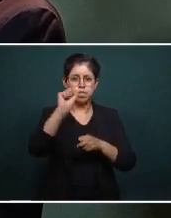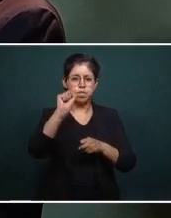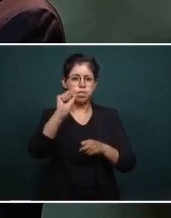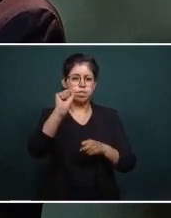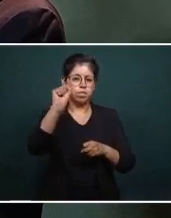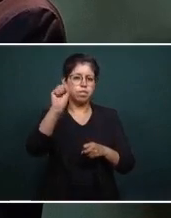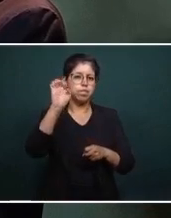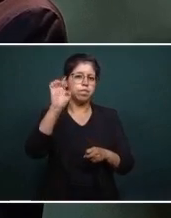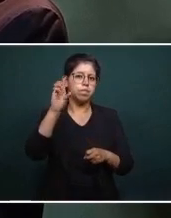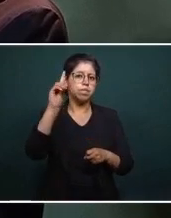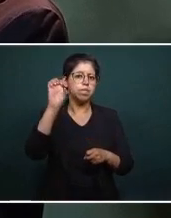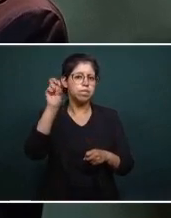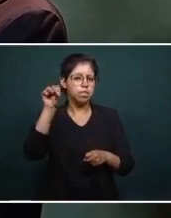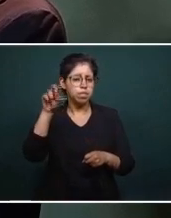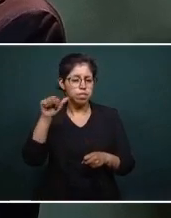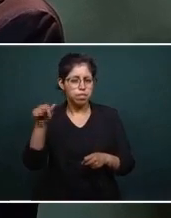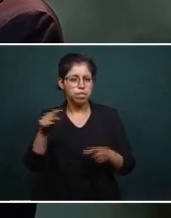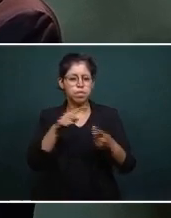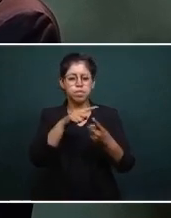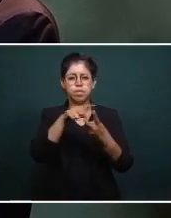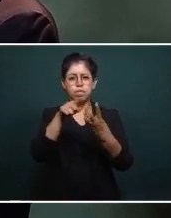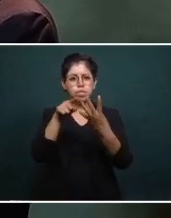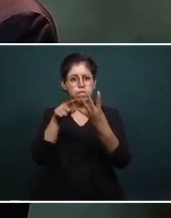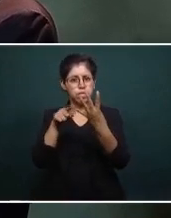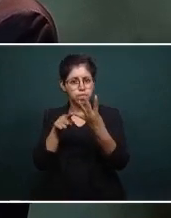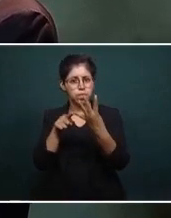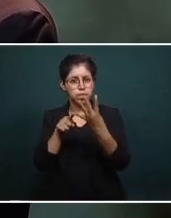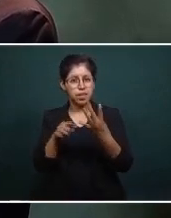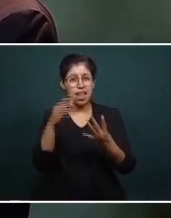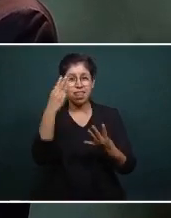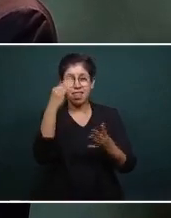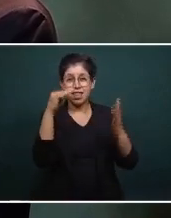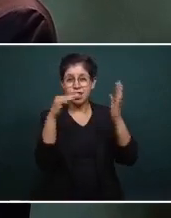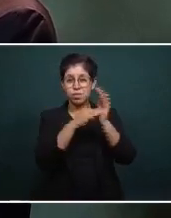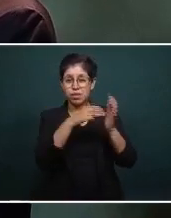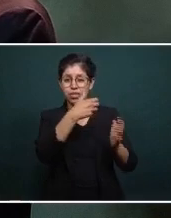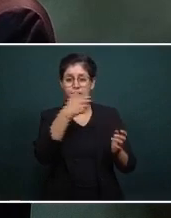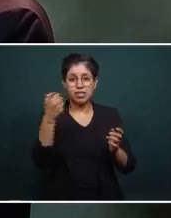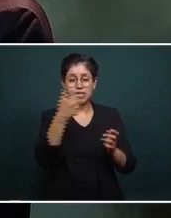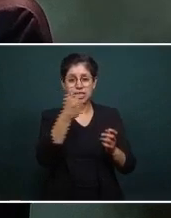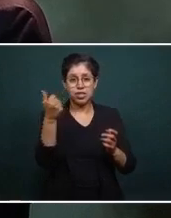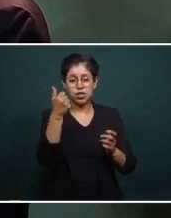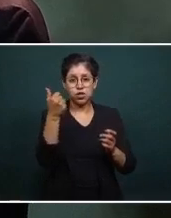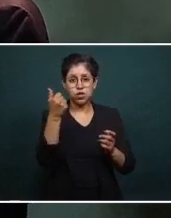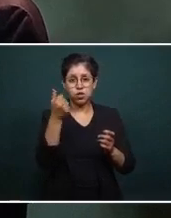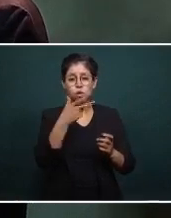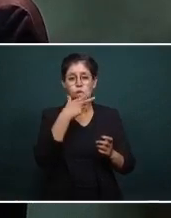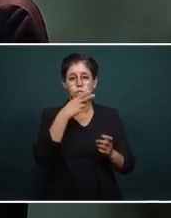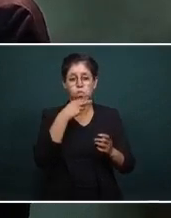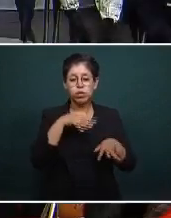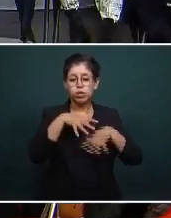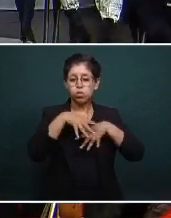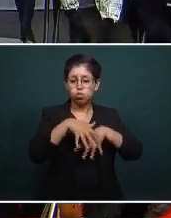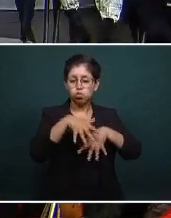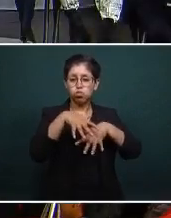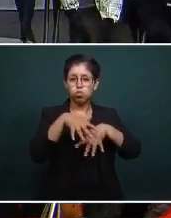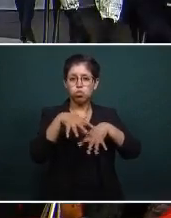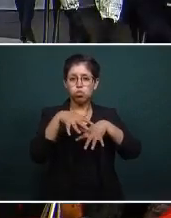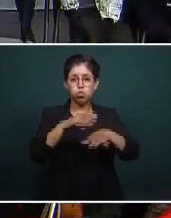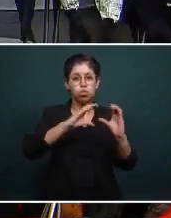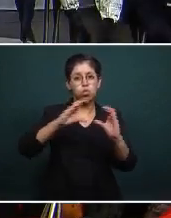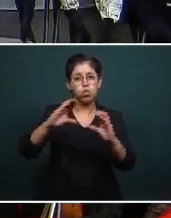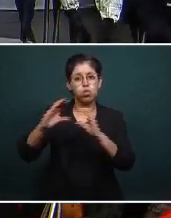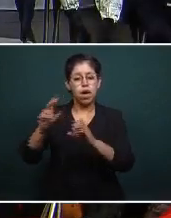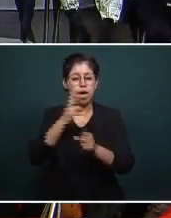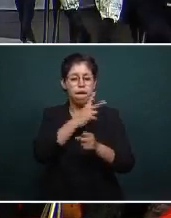Guardia Nacional, un total de 3,369 hombres haciendo funciones